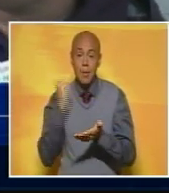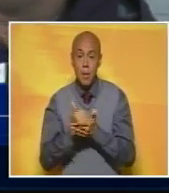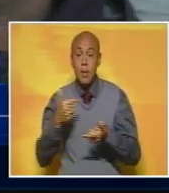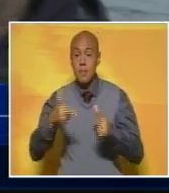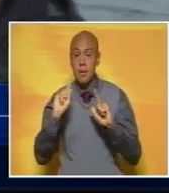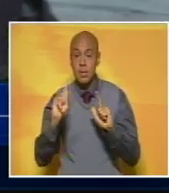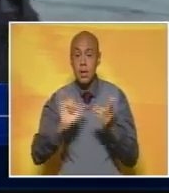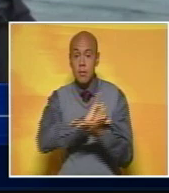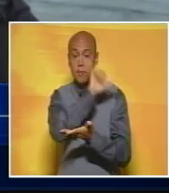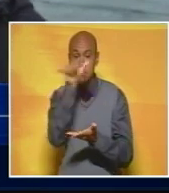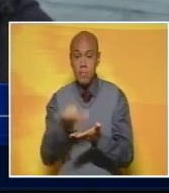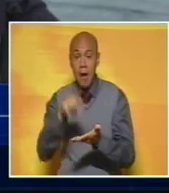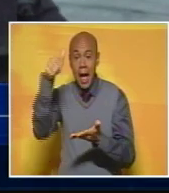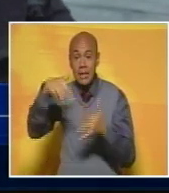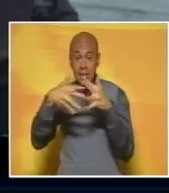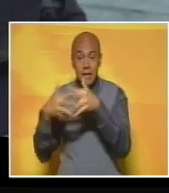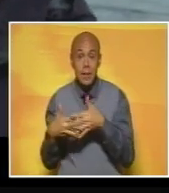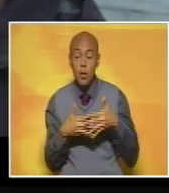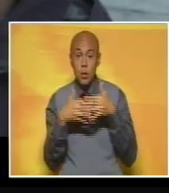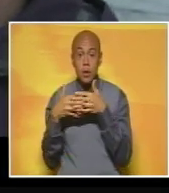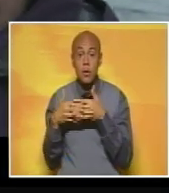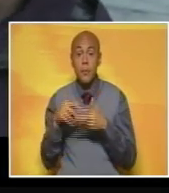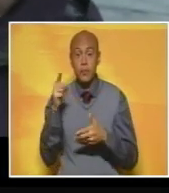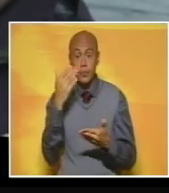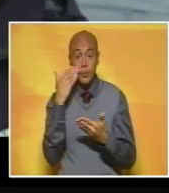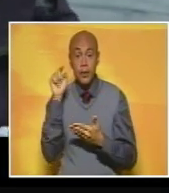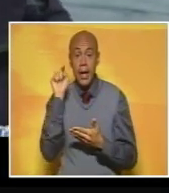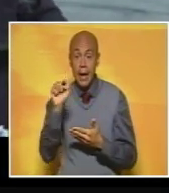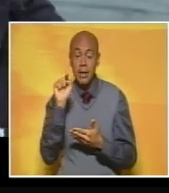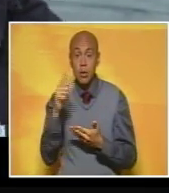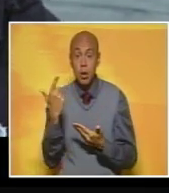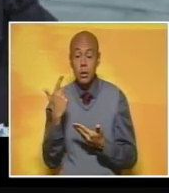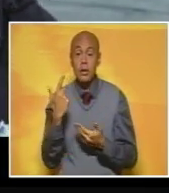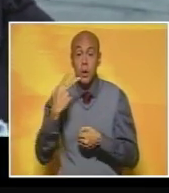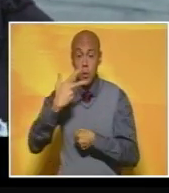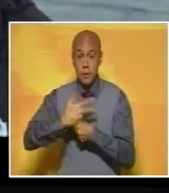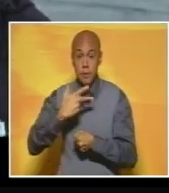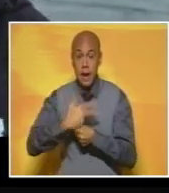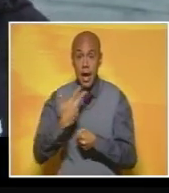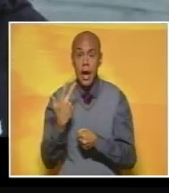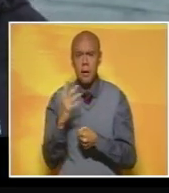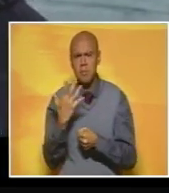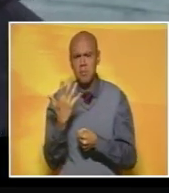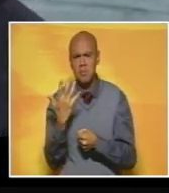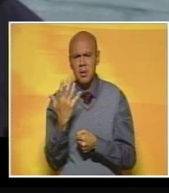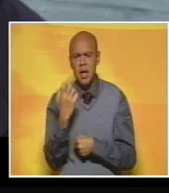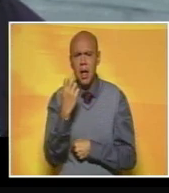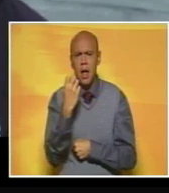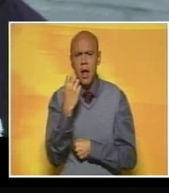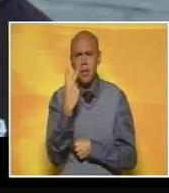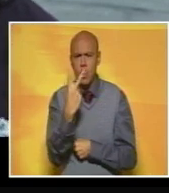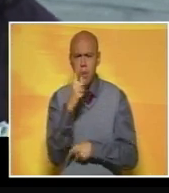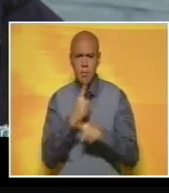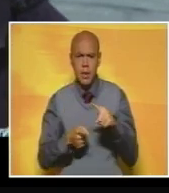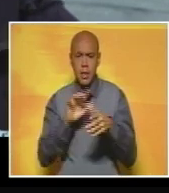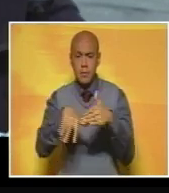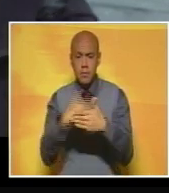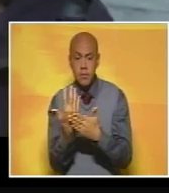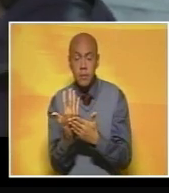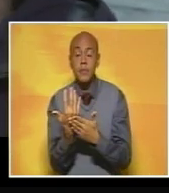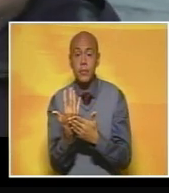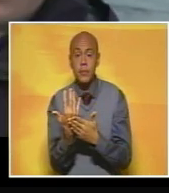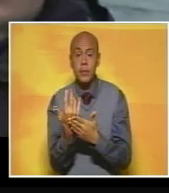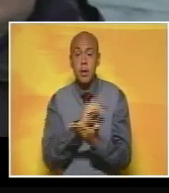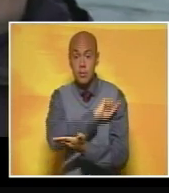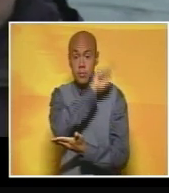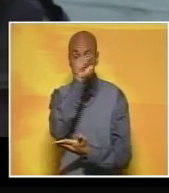de estos animales aquí. Este viaje, ellos salieron de Guatemala creo que a las 2:30 de la mañana y